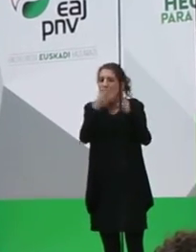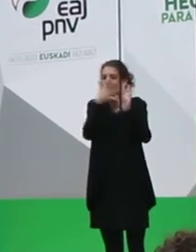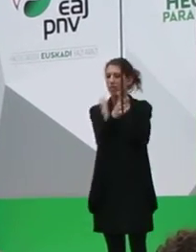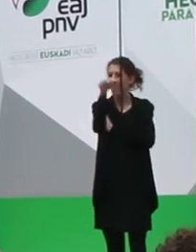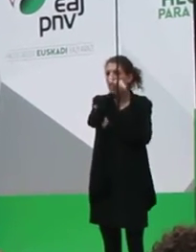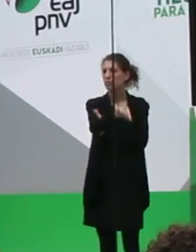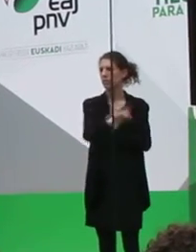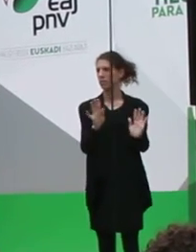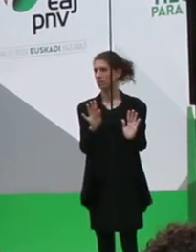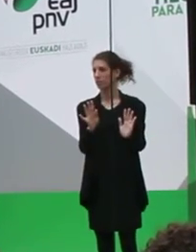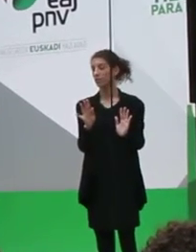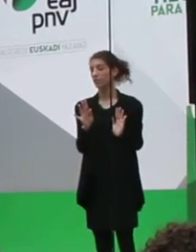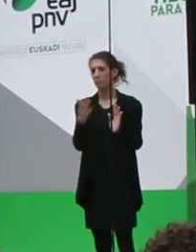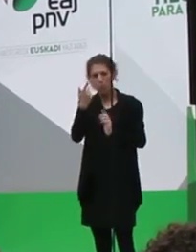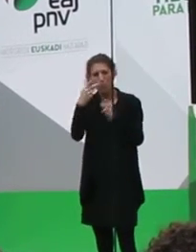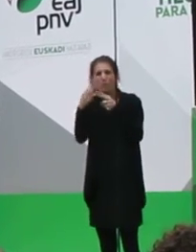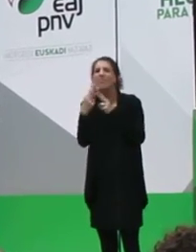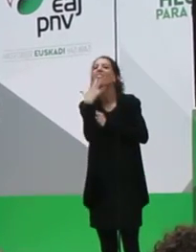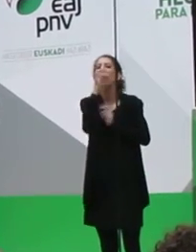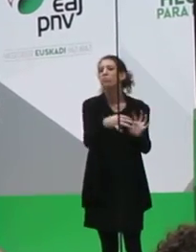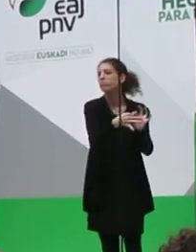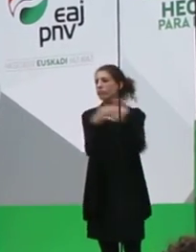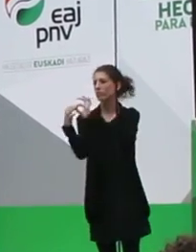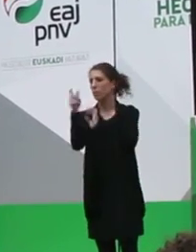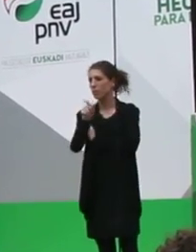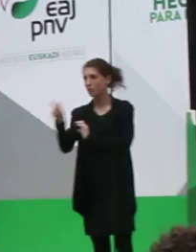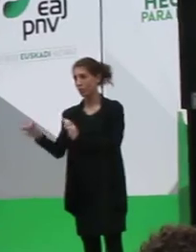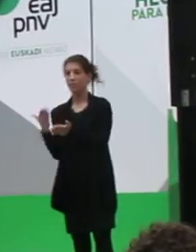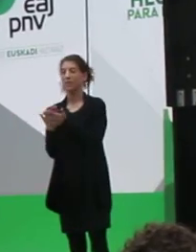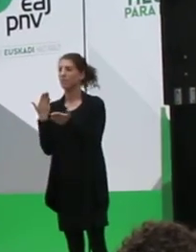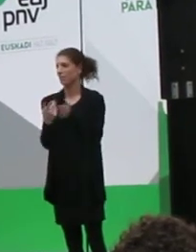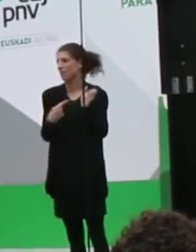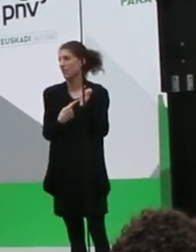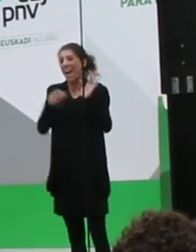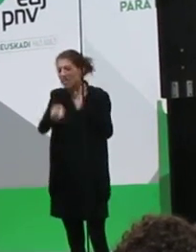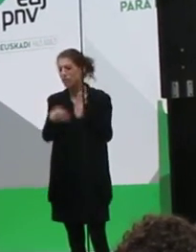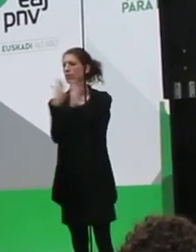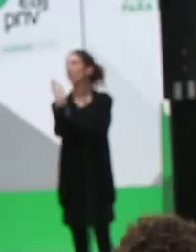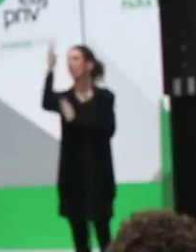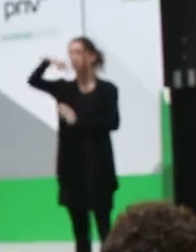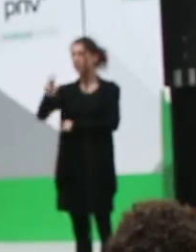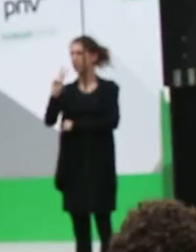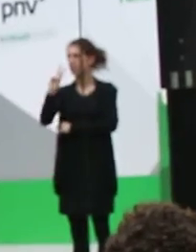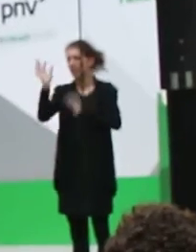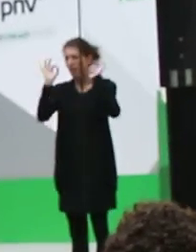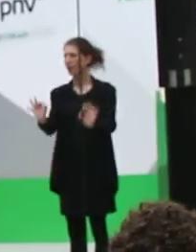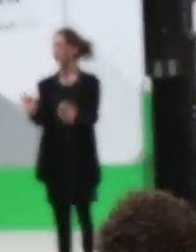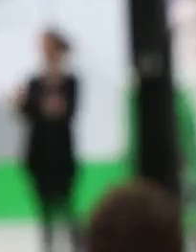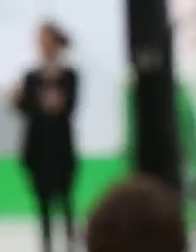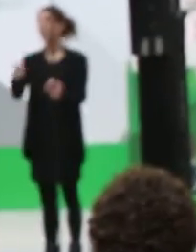Vasco. La política de las personas y la política de los hechos. Eso es Partido Nacionalista Vasco y esos